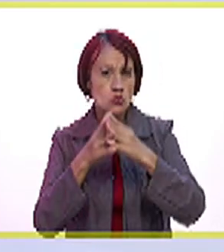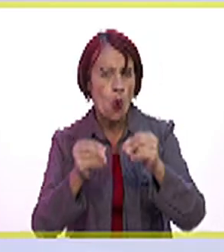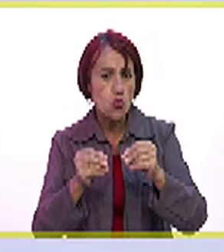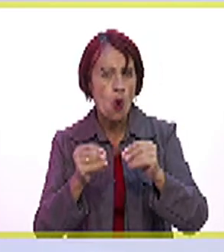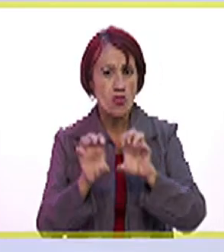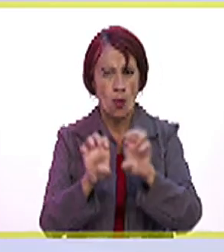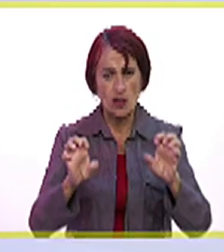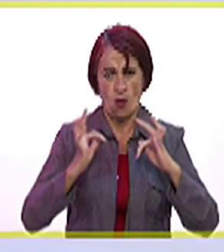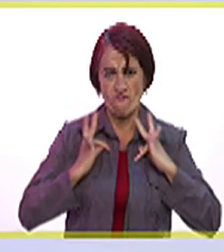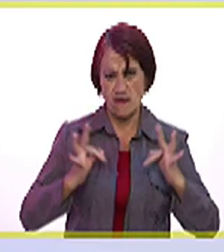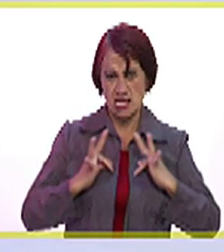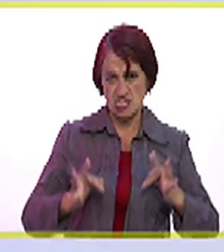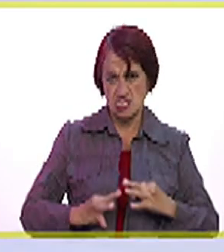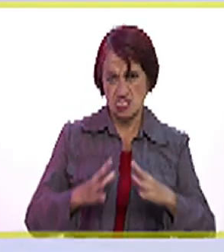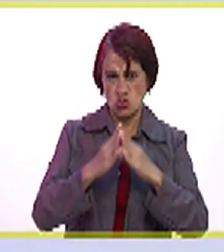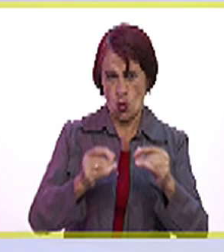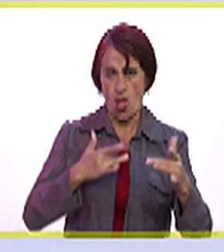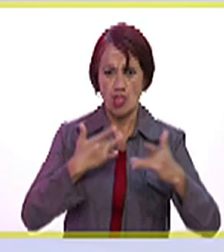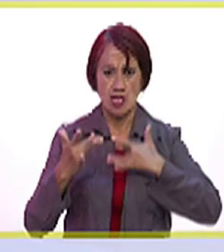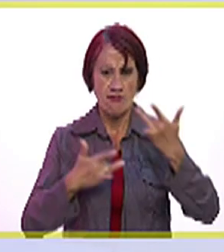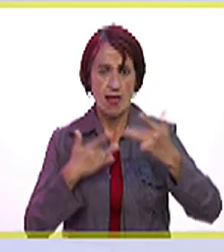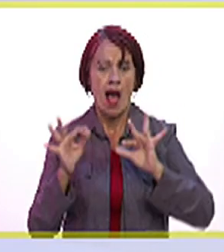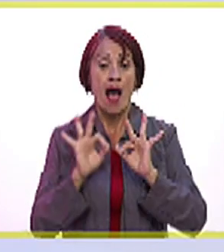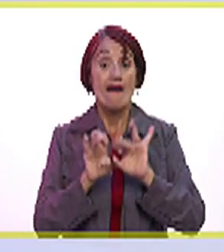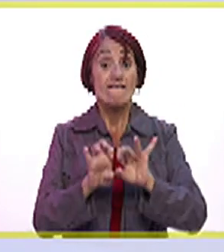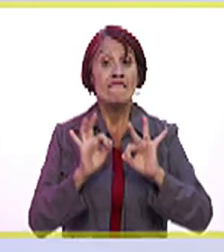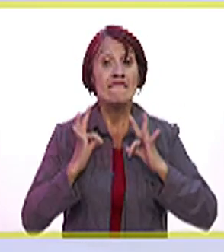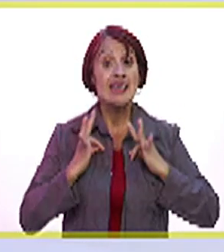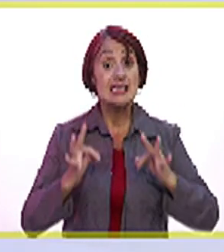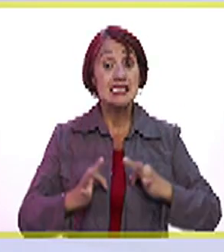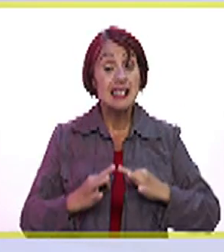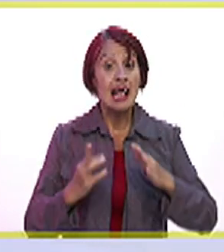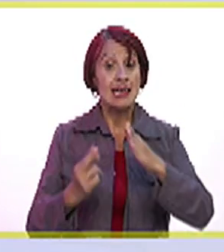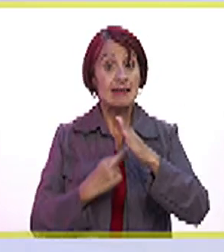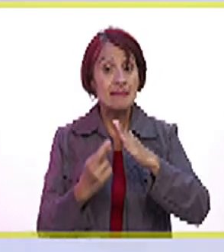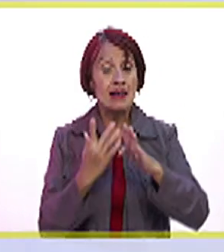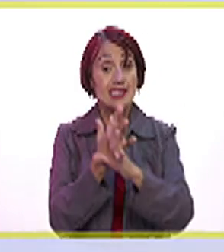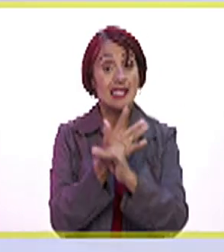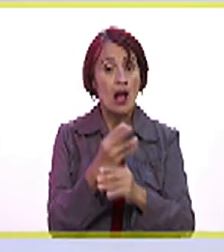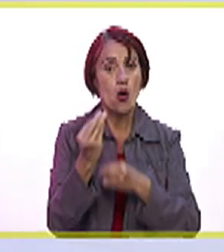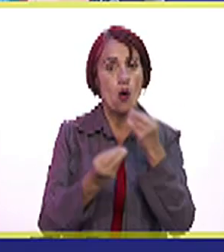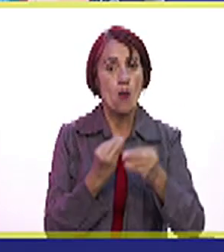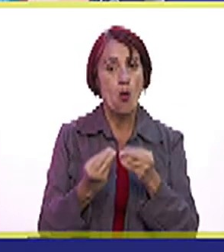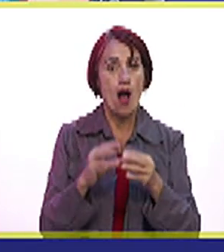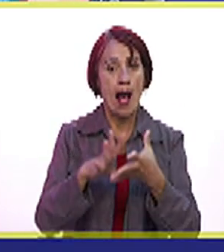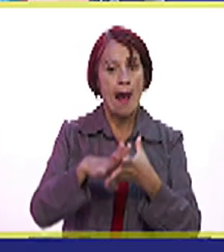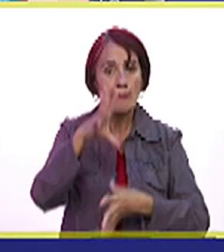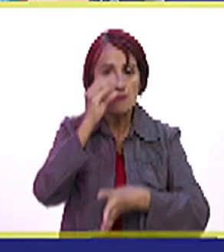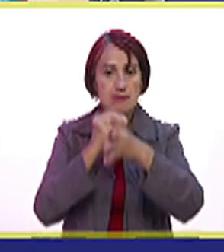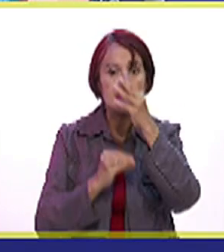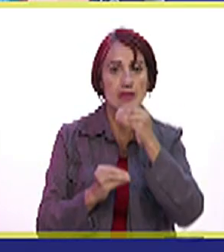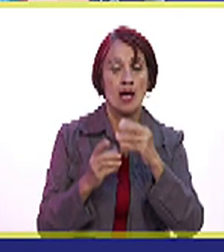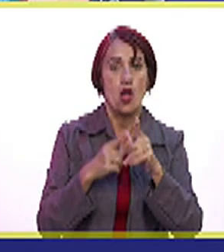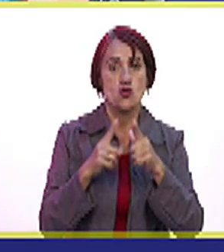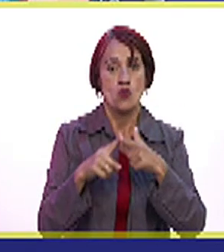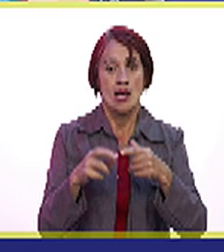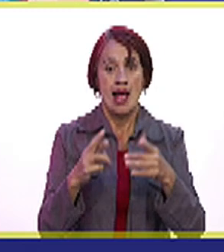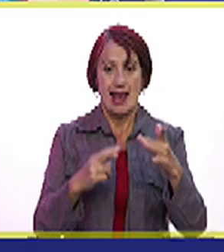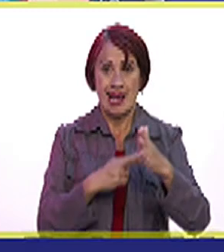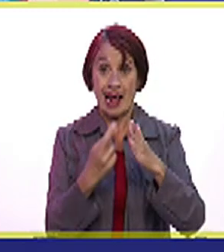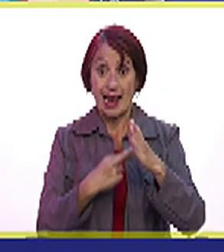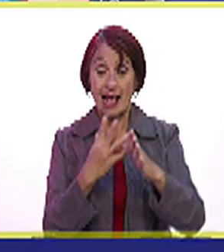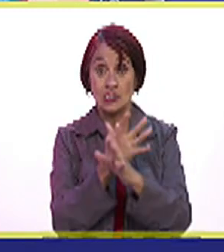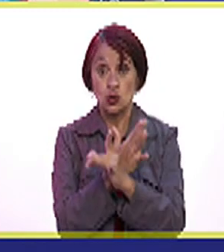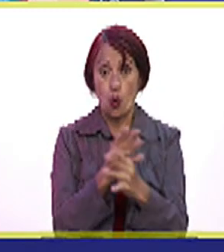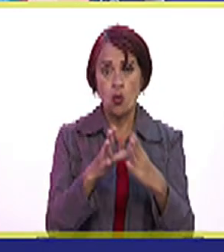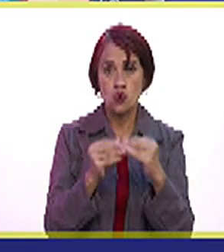física utilizaba la actividad física, el deporte y la recreación como medios de aprendizaje. La recreación son las actividades